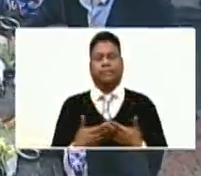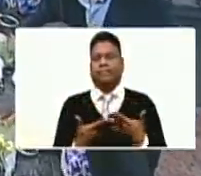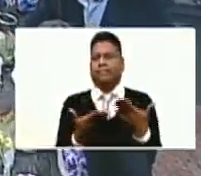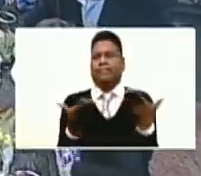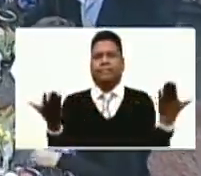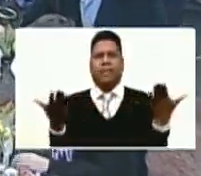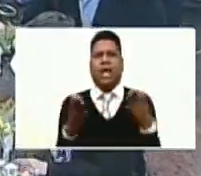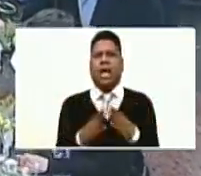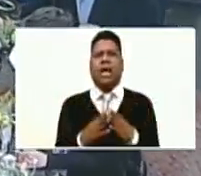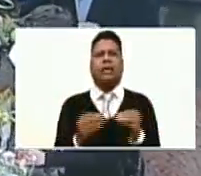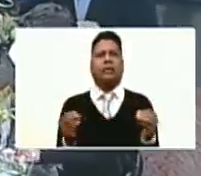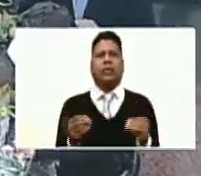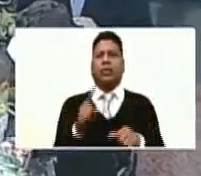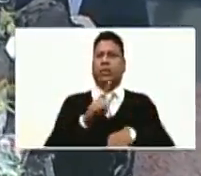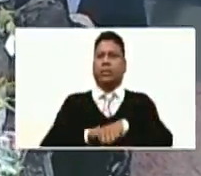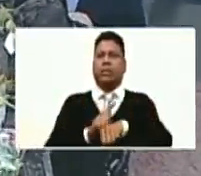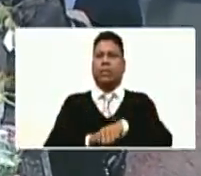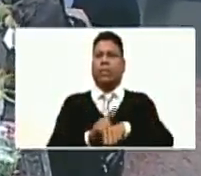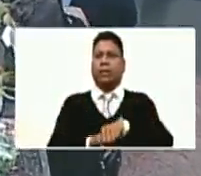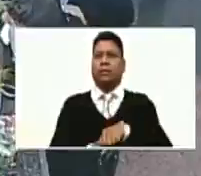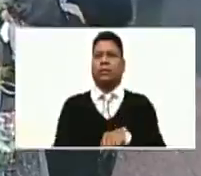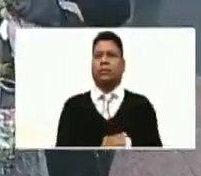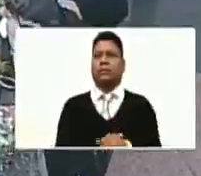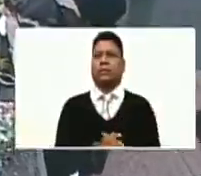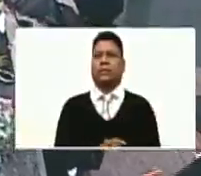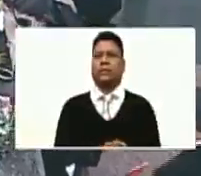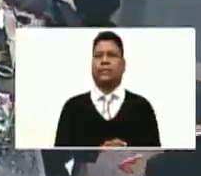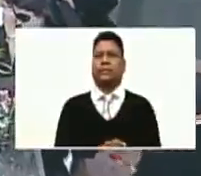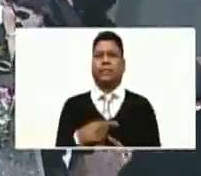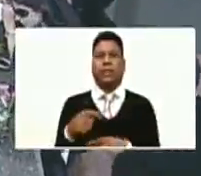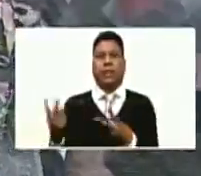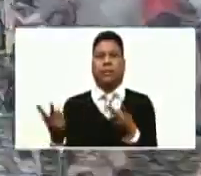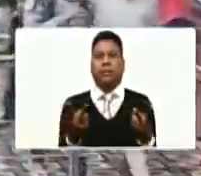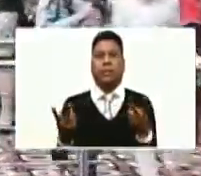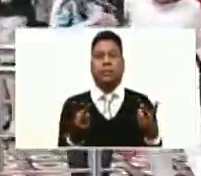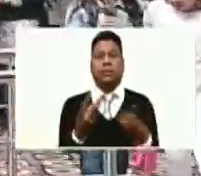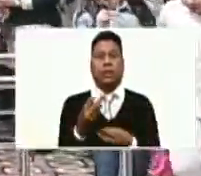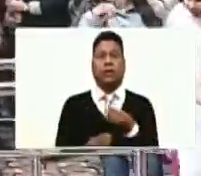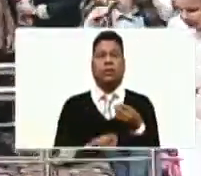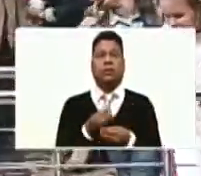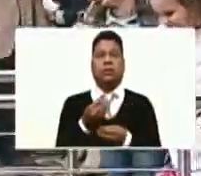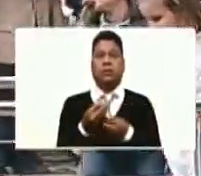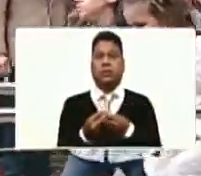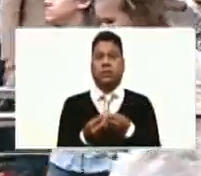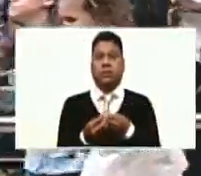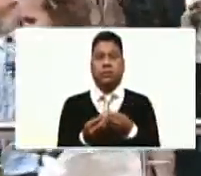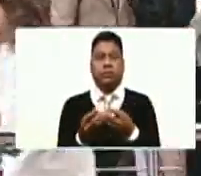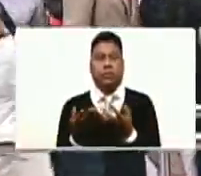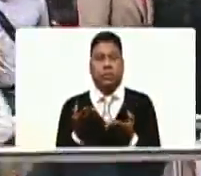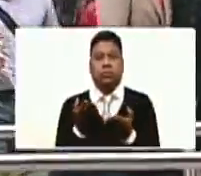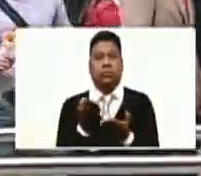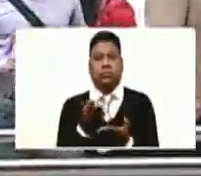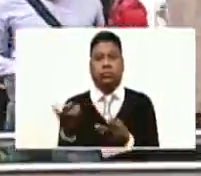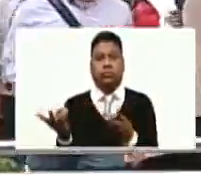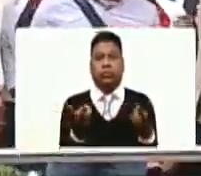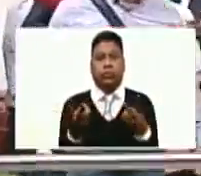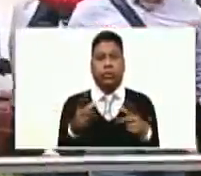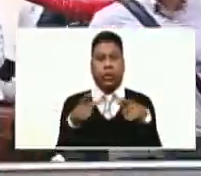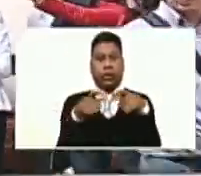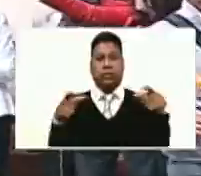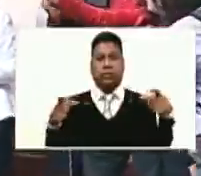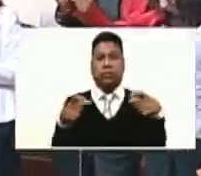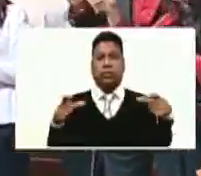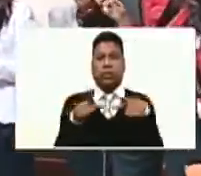pueblo este momento, esta visita que le estamos haciendo al presidente eterno y supremo